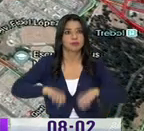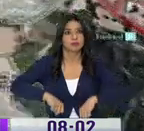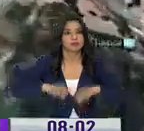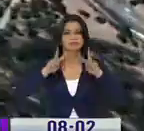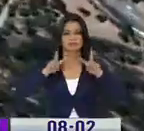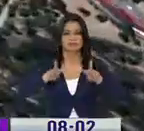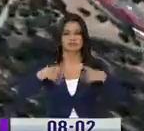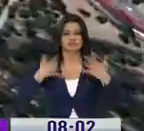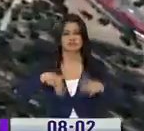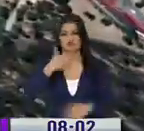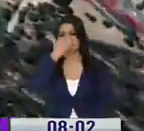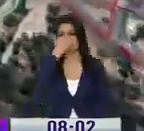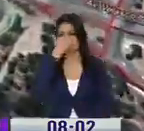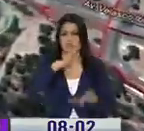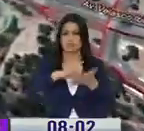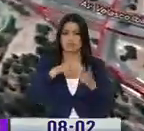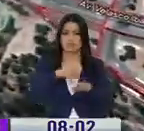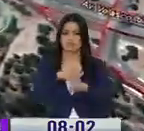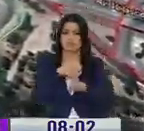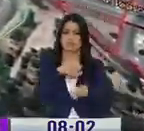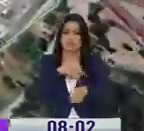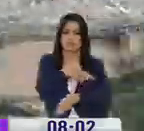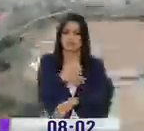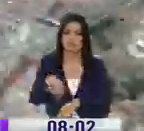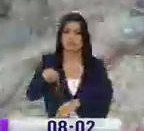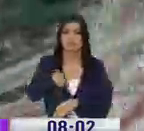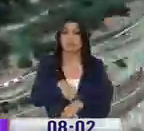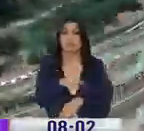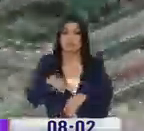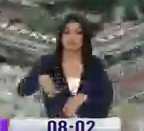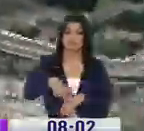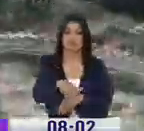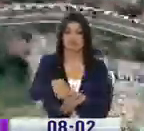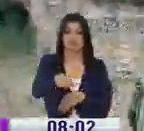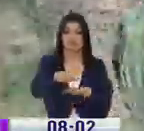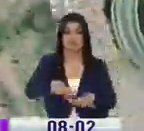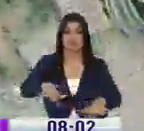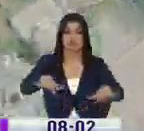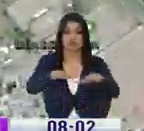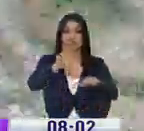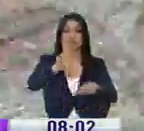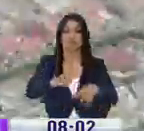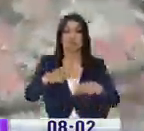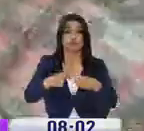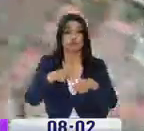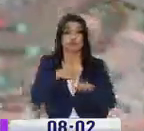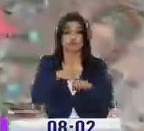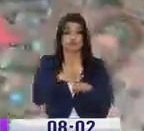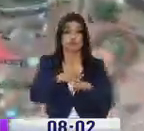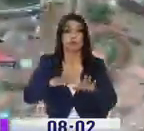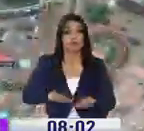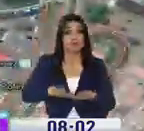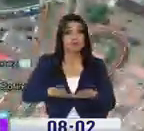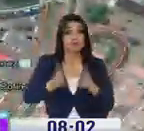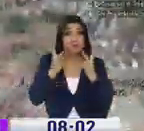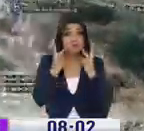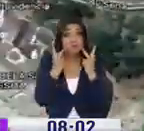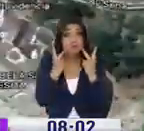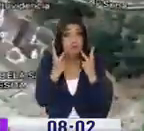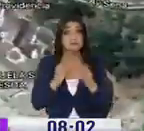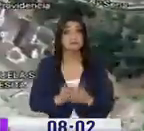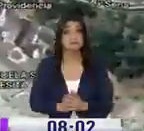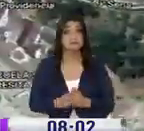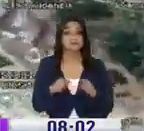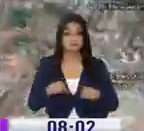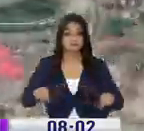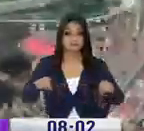está esto, ¿eh? Complicadito el tráfico, este es el trébol. Y de ahí, miren cómo está toda la zona sur de Quito. Esto de lo que estamos viendo, miren, es toda la